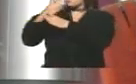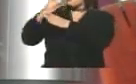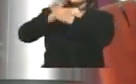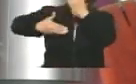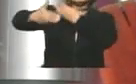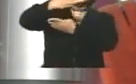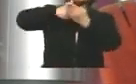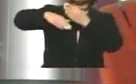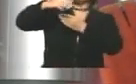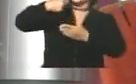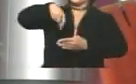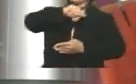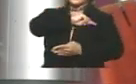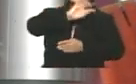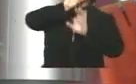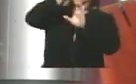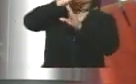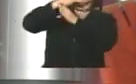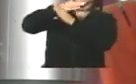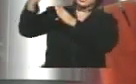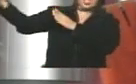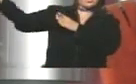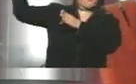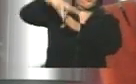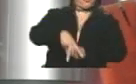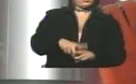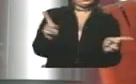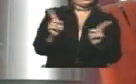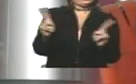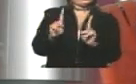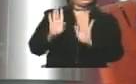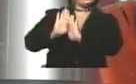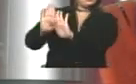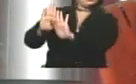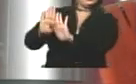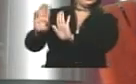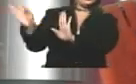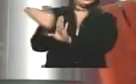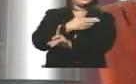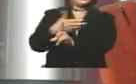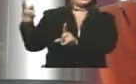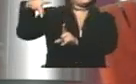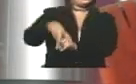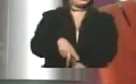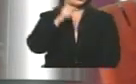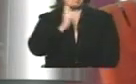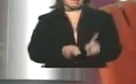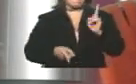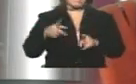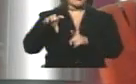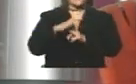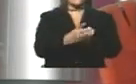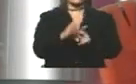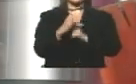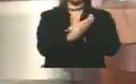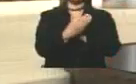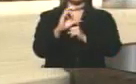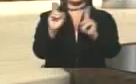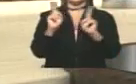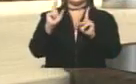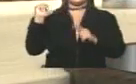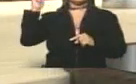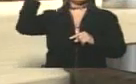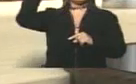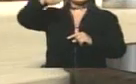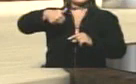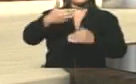Venezuela, la colonización española, que nos trajo, por supuesto, una forma atroz de cómo imponernos sus culturas. Y a través del